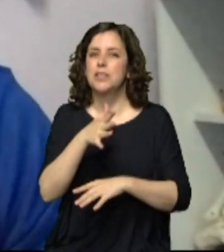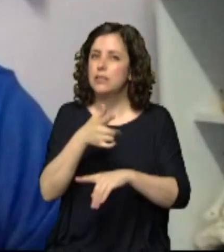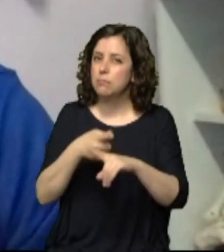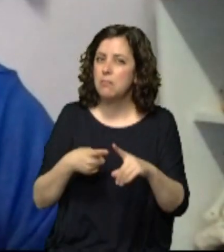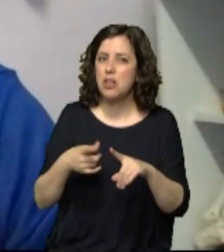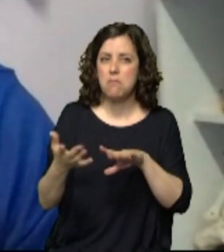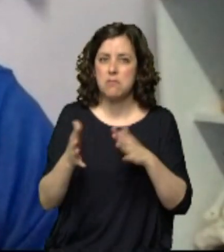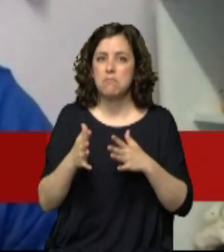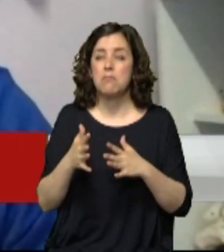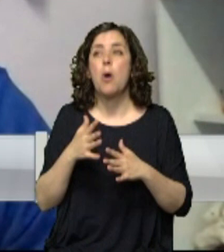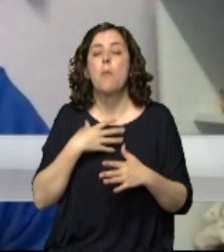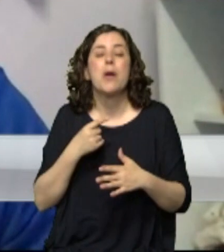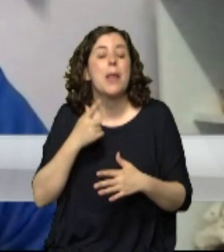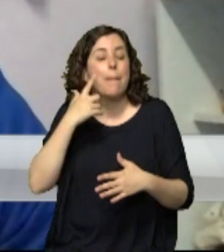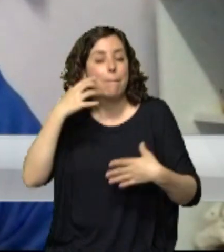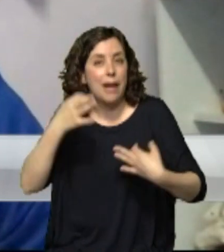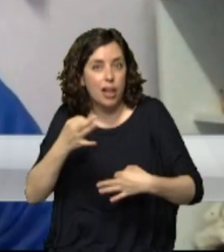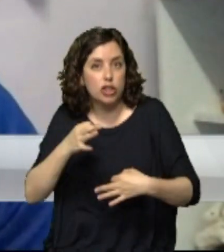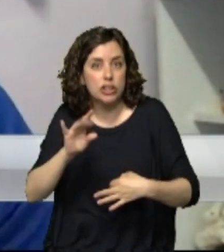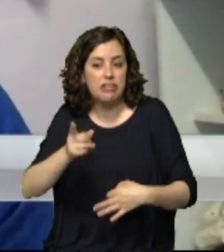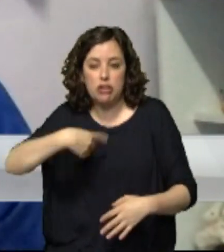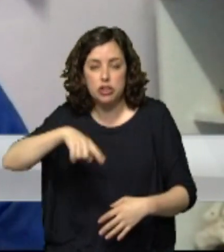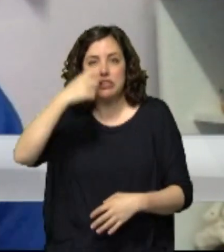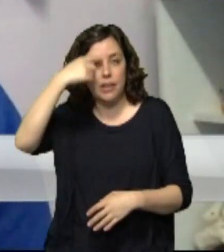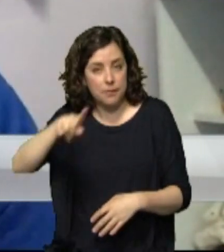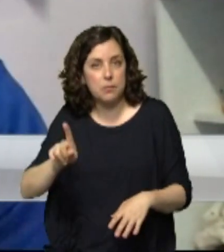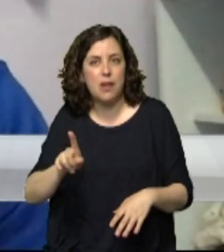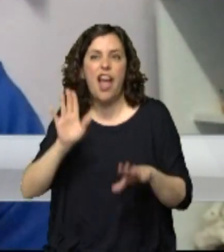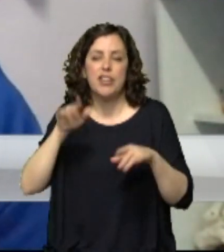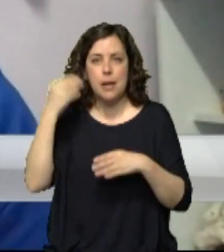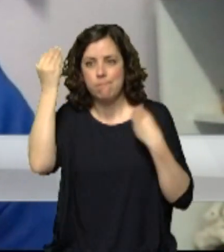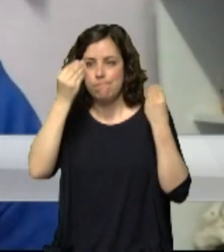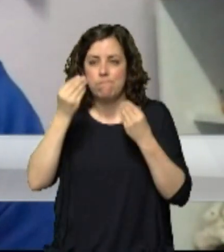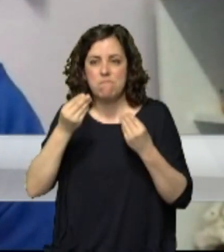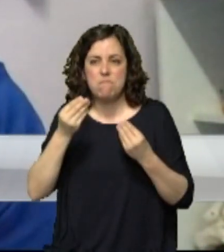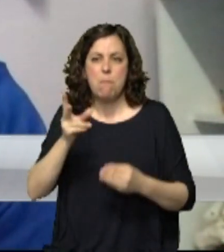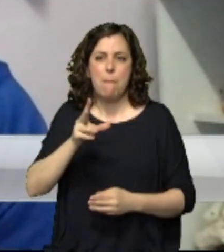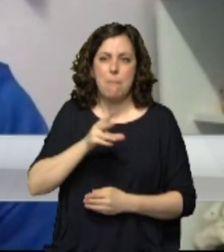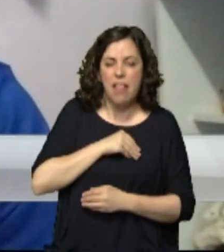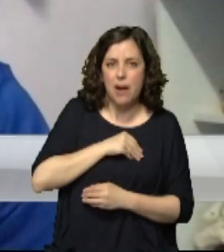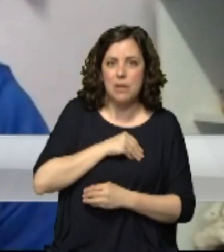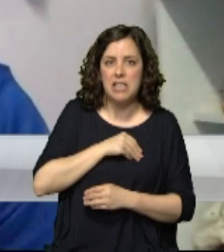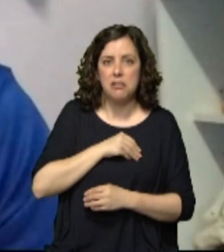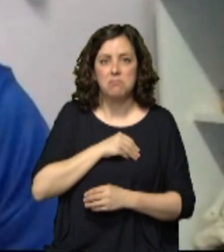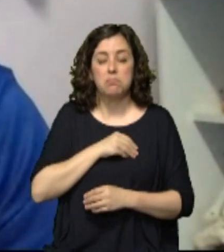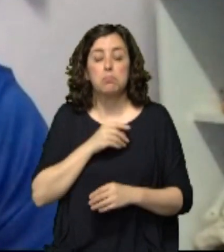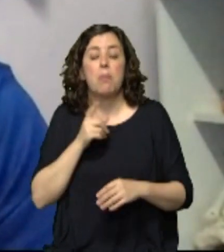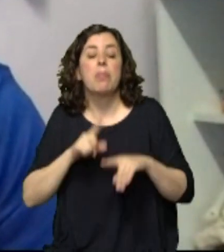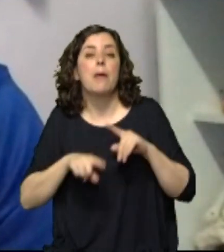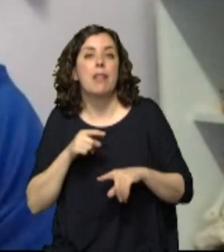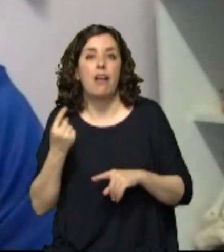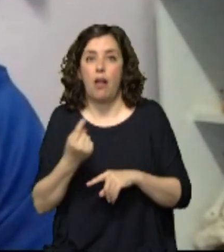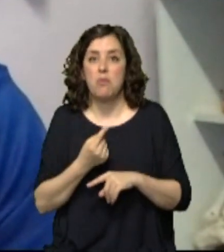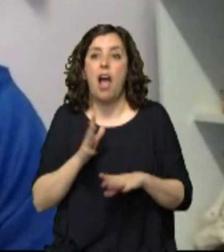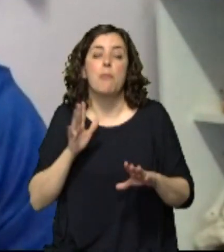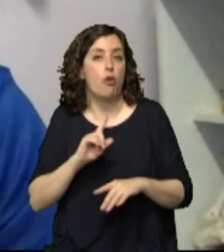todos lo sabíamos. Pero al final tú dices, ¿merece la pena someterte a ese riesgo? Pues igual no, ¿sabes? Y